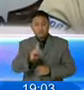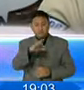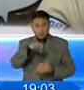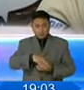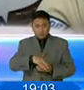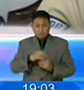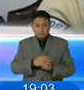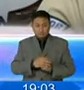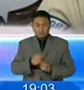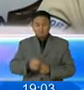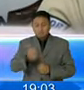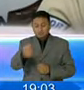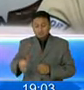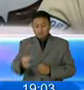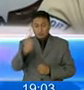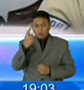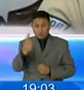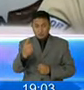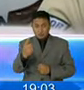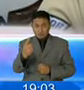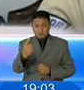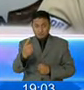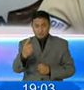sufragar, les entregaron